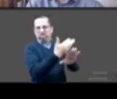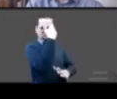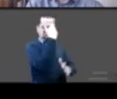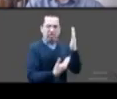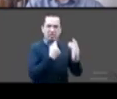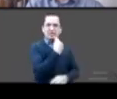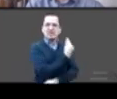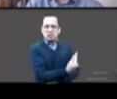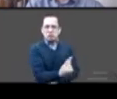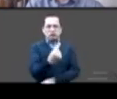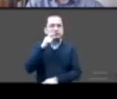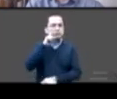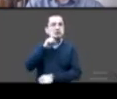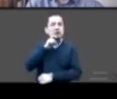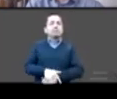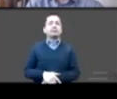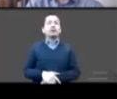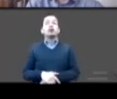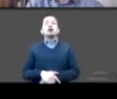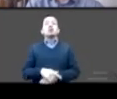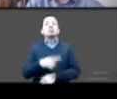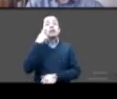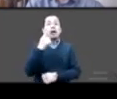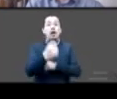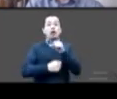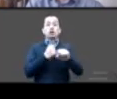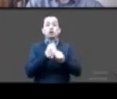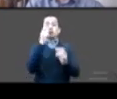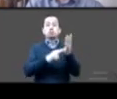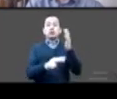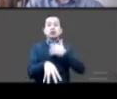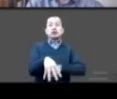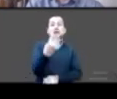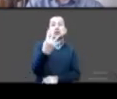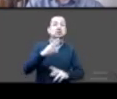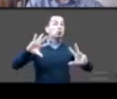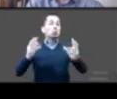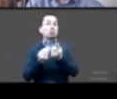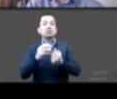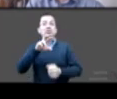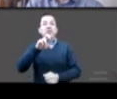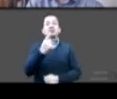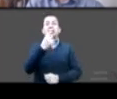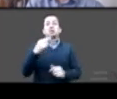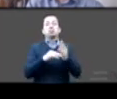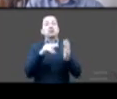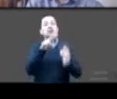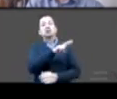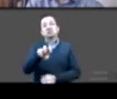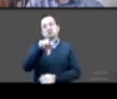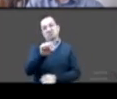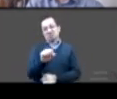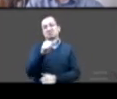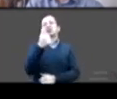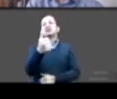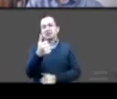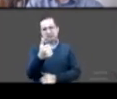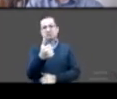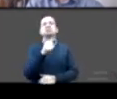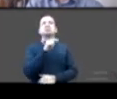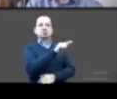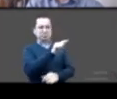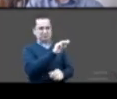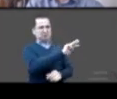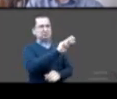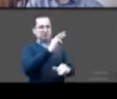el 2014 pues, se habían hecho la denuncia de que 31,266 dominios web contenían o